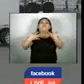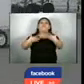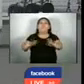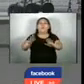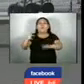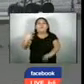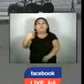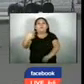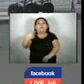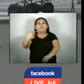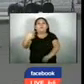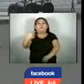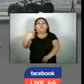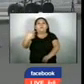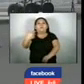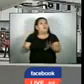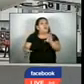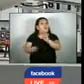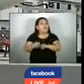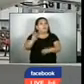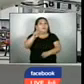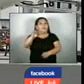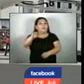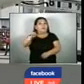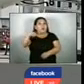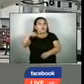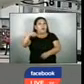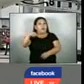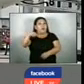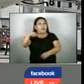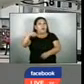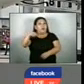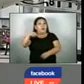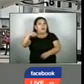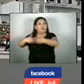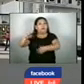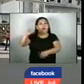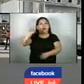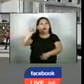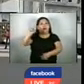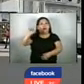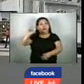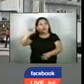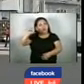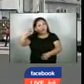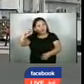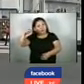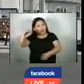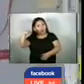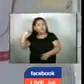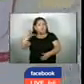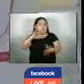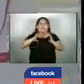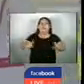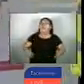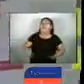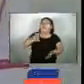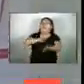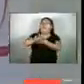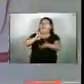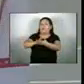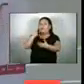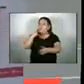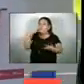el COVID-19. Fueron un total de 20.000 dosis de la farmacéutica AstraZeneca compradas por el gobierno y que fueron recibidas por